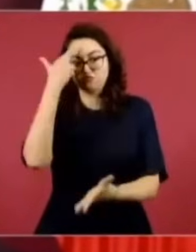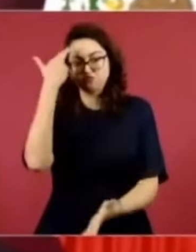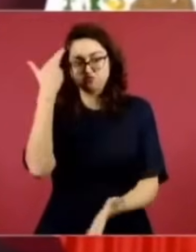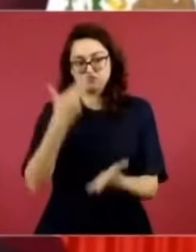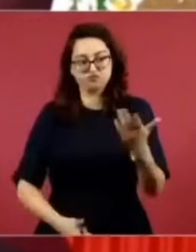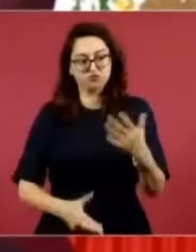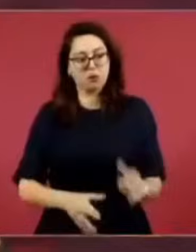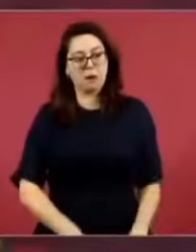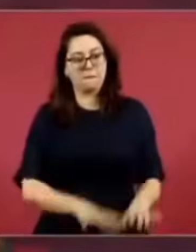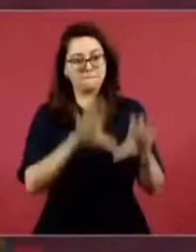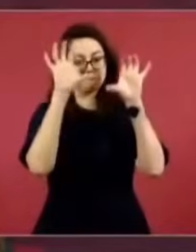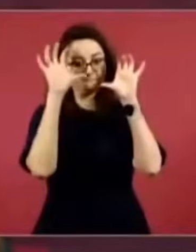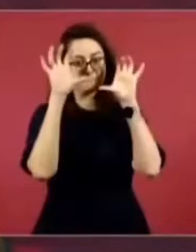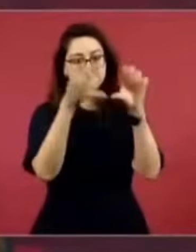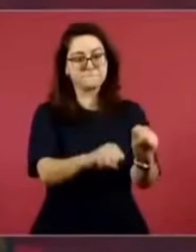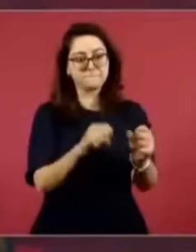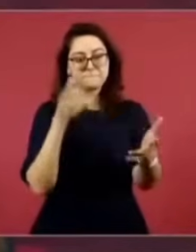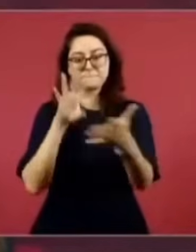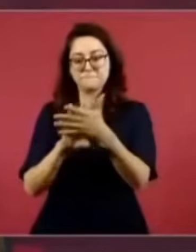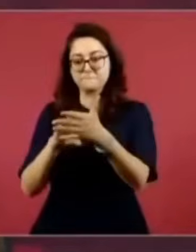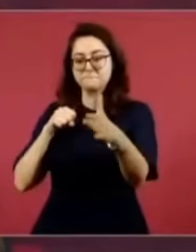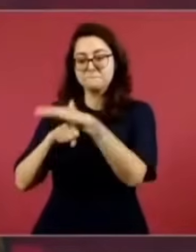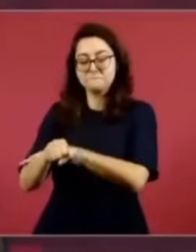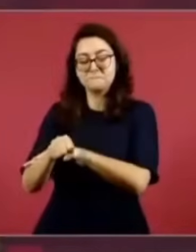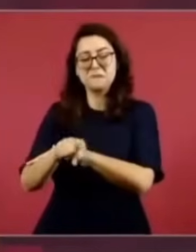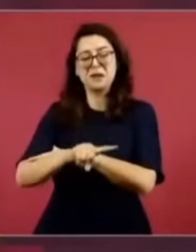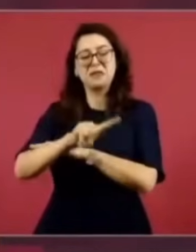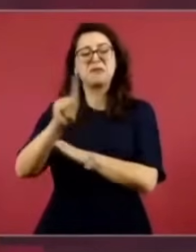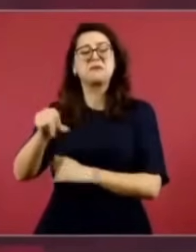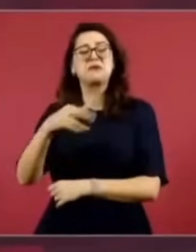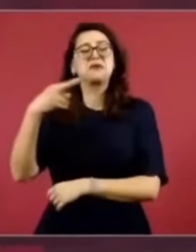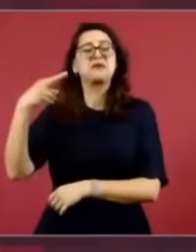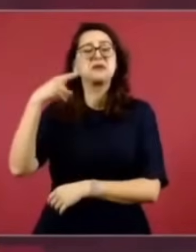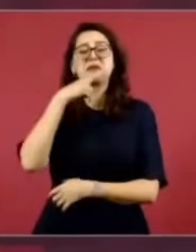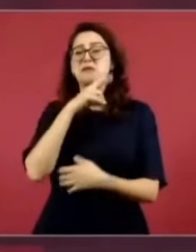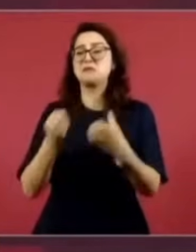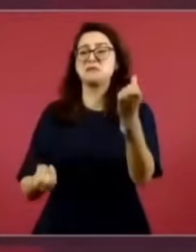y lo pueden dejar libre.